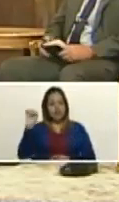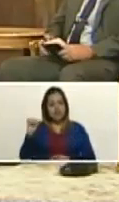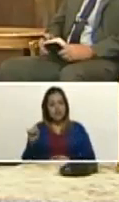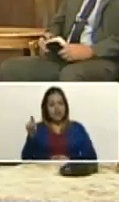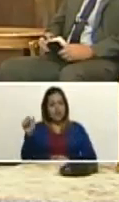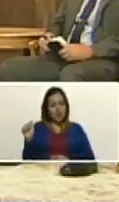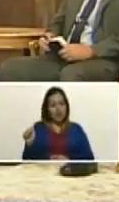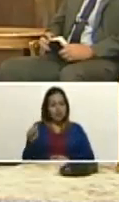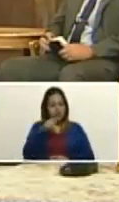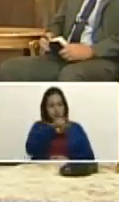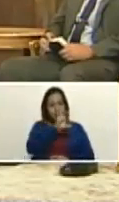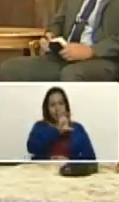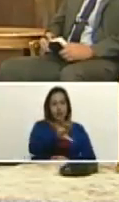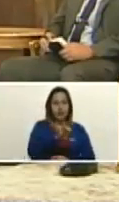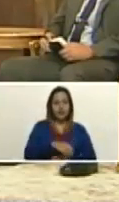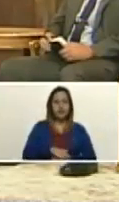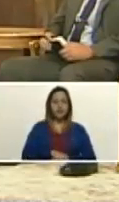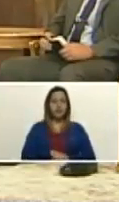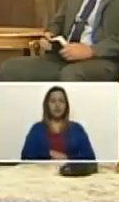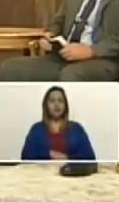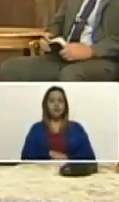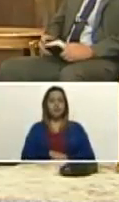Nguyen Phu Trong.